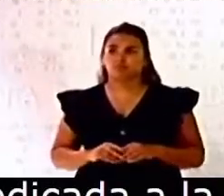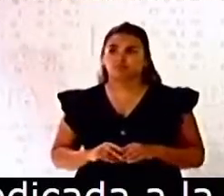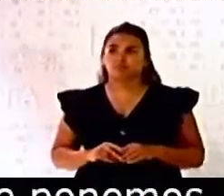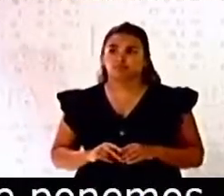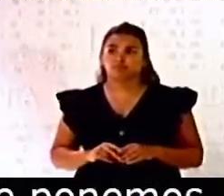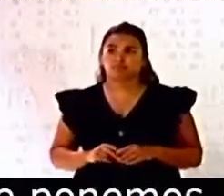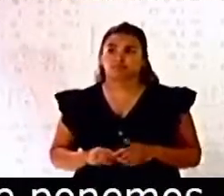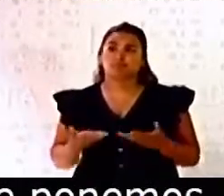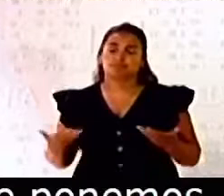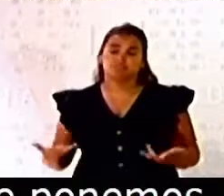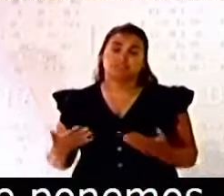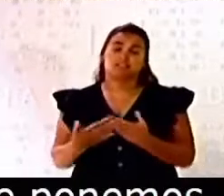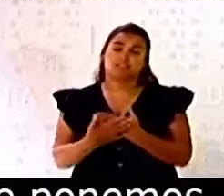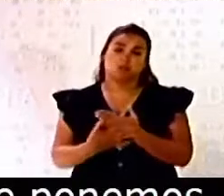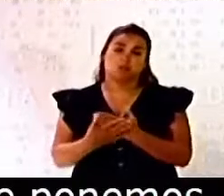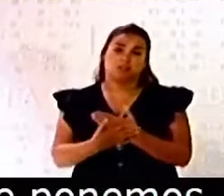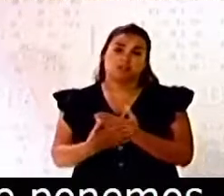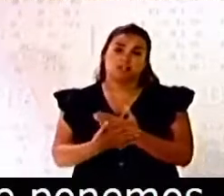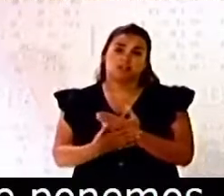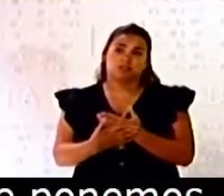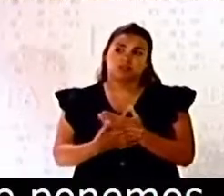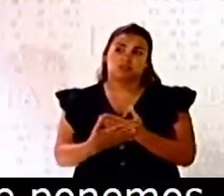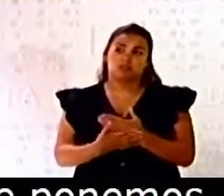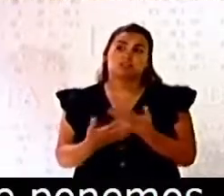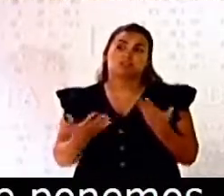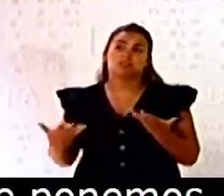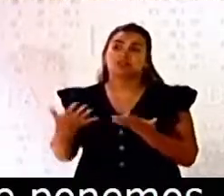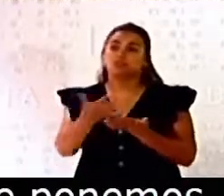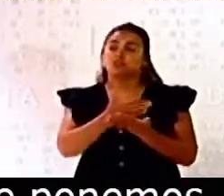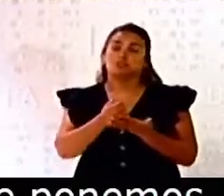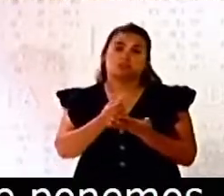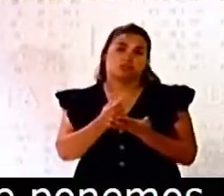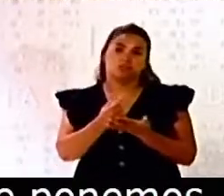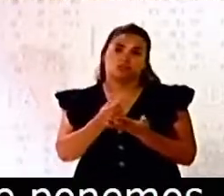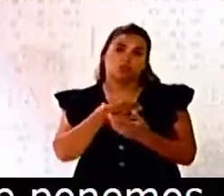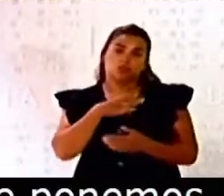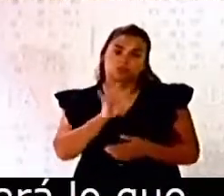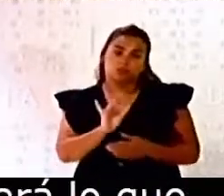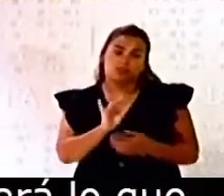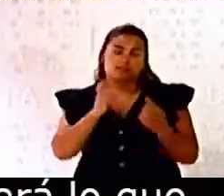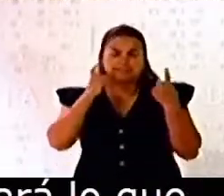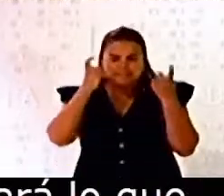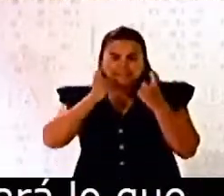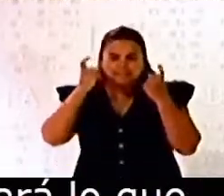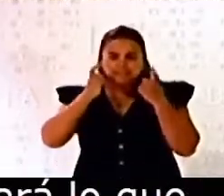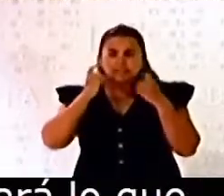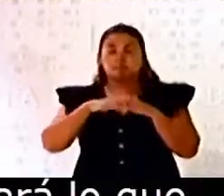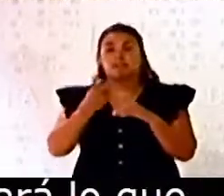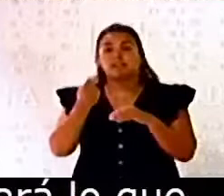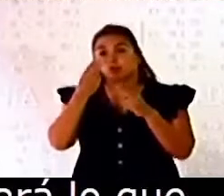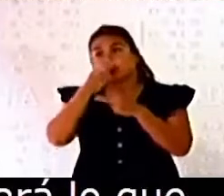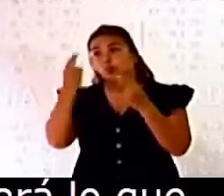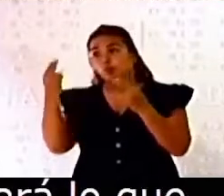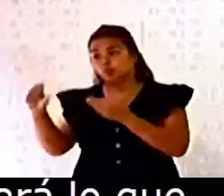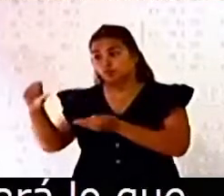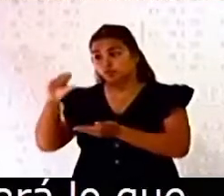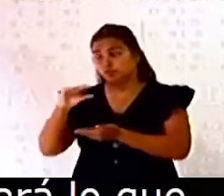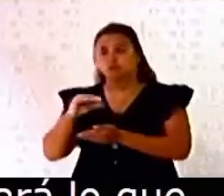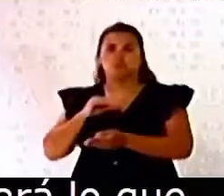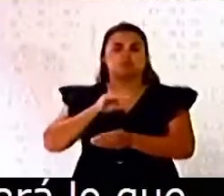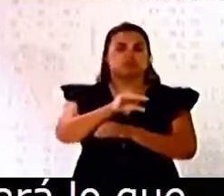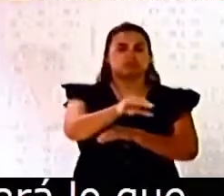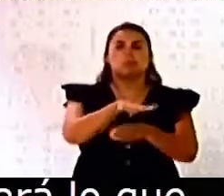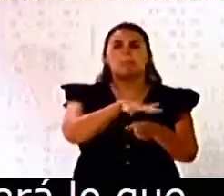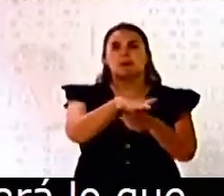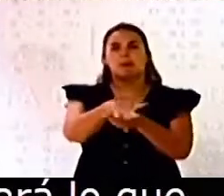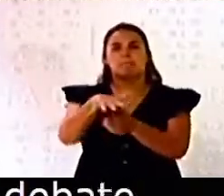Y este Gobierno, por tanto, hará todo lo que esté en su mano para hacer llegar el dinero público que hay encima de la mesa,